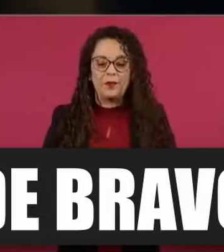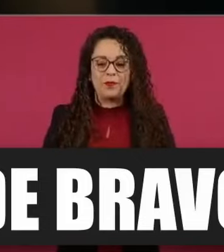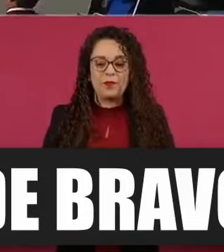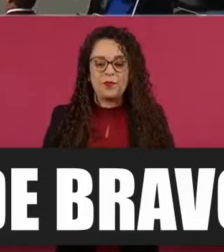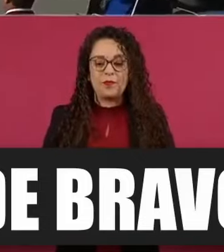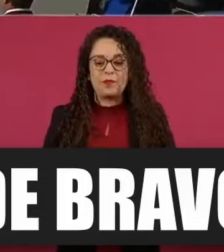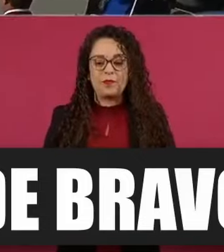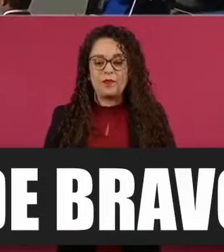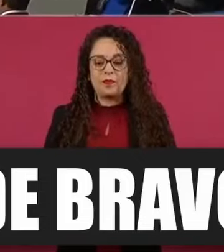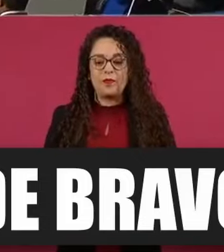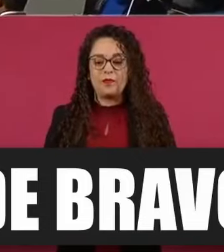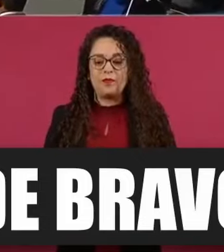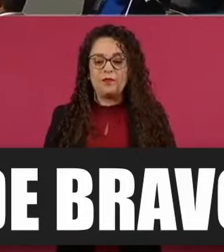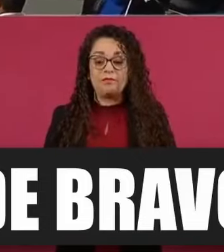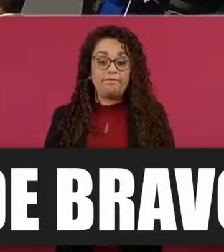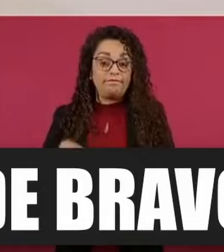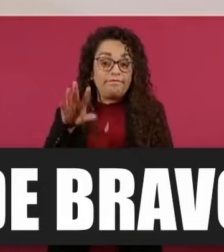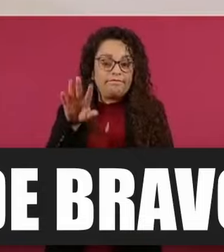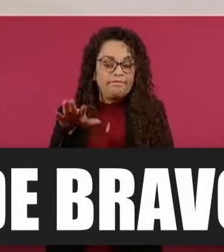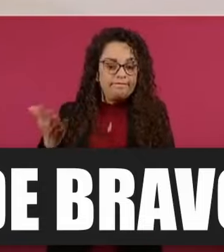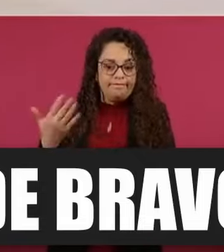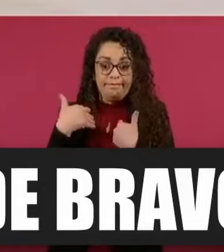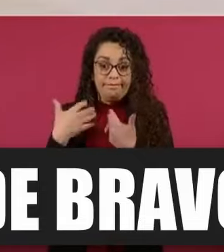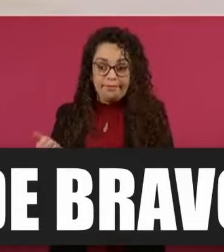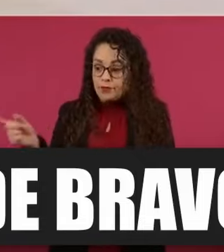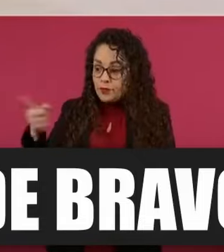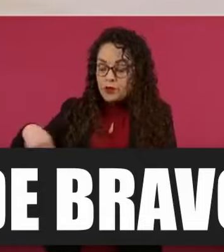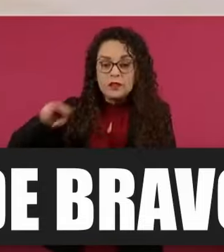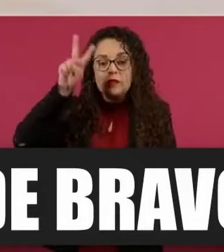Entonces, es un régimen muy corrupto.